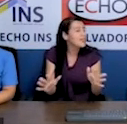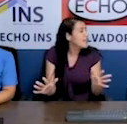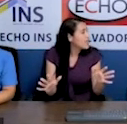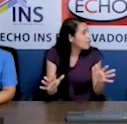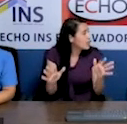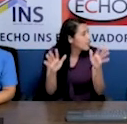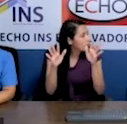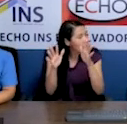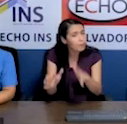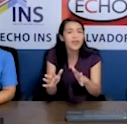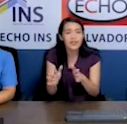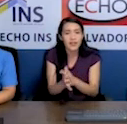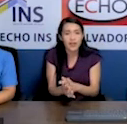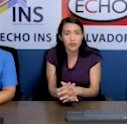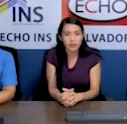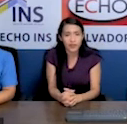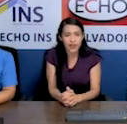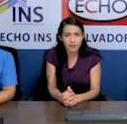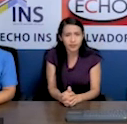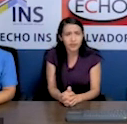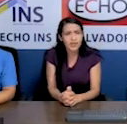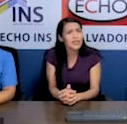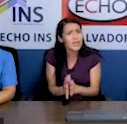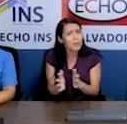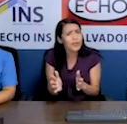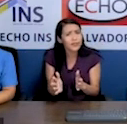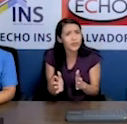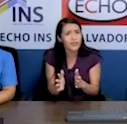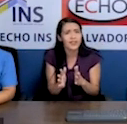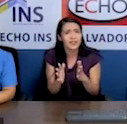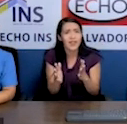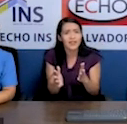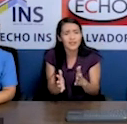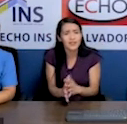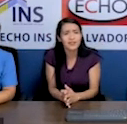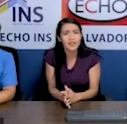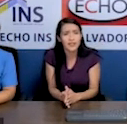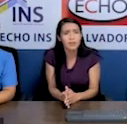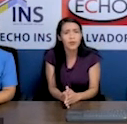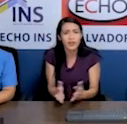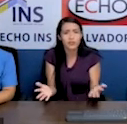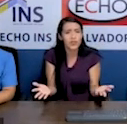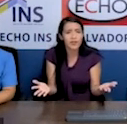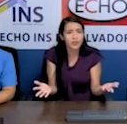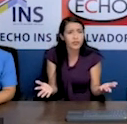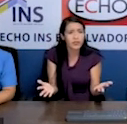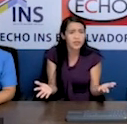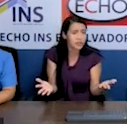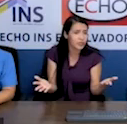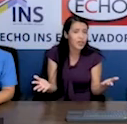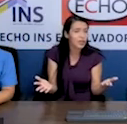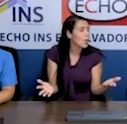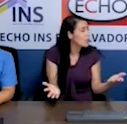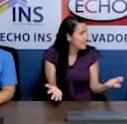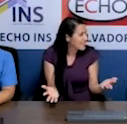o alguien del equipo de salud que le puedan llegar a consultar. Y es por eso que desde ya hace bastante tiempo, les estoy hablando de